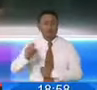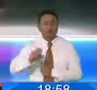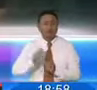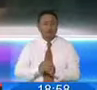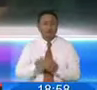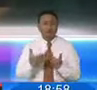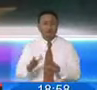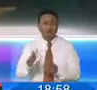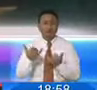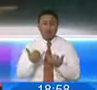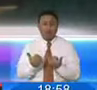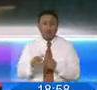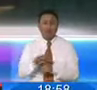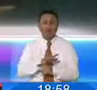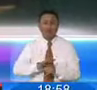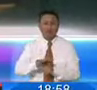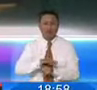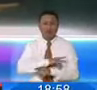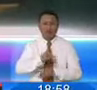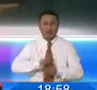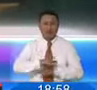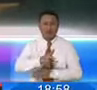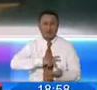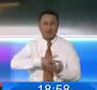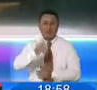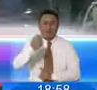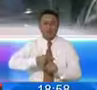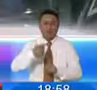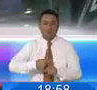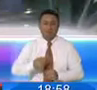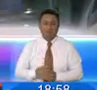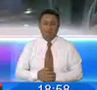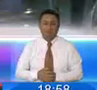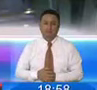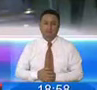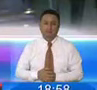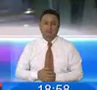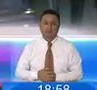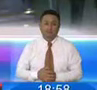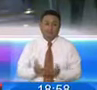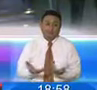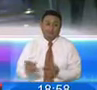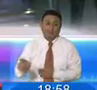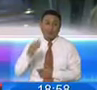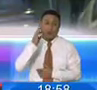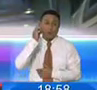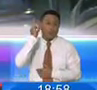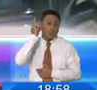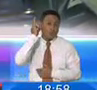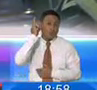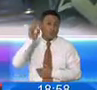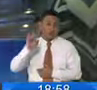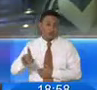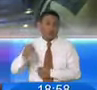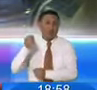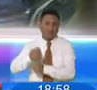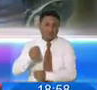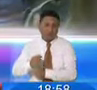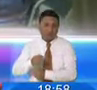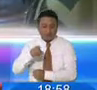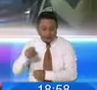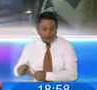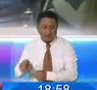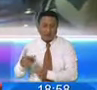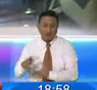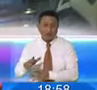evitar los abusos que se han cometido en el tema de pensiones alimenticias. Muchas veces sucede que es la mujer la que tiene el trabajo, que es la mujer la